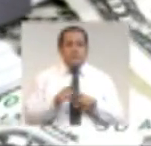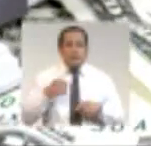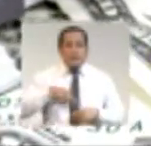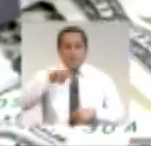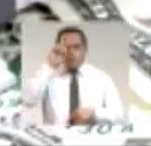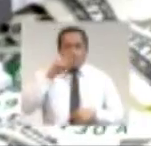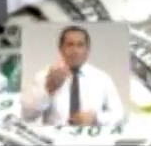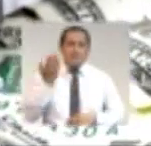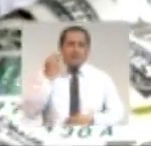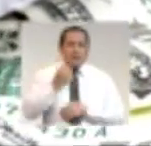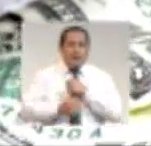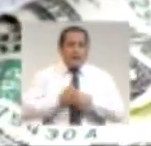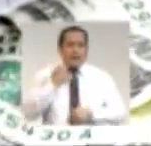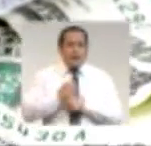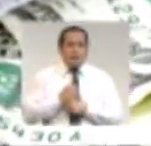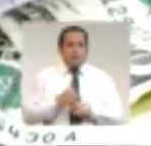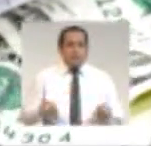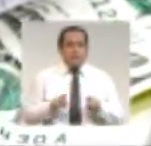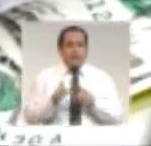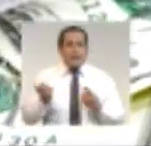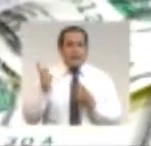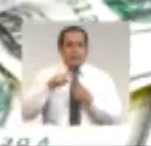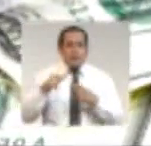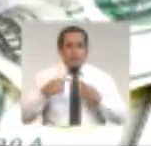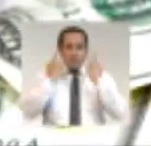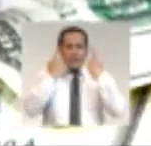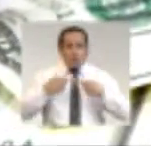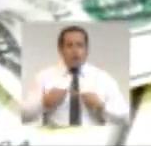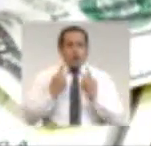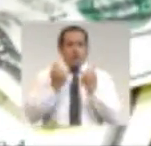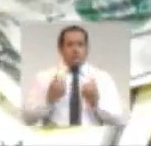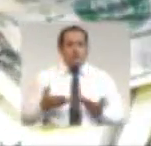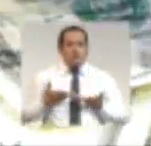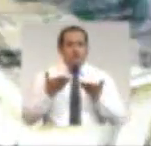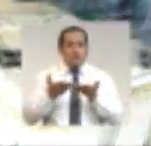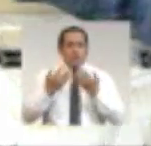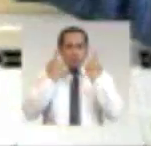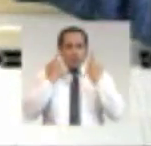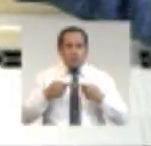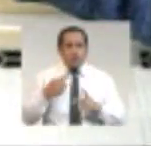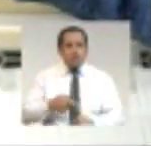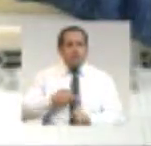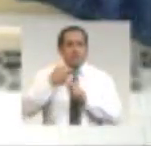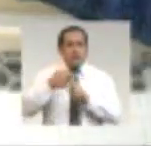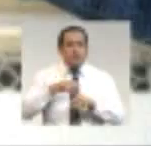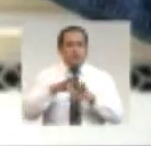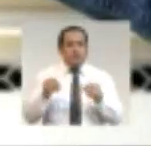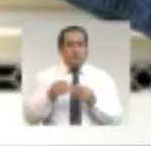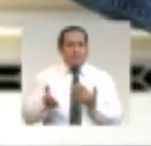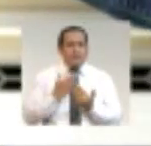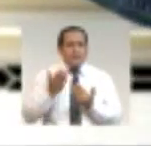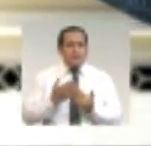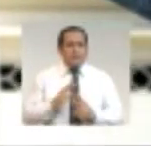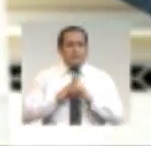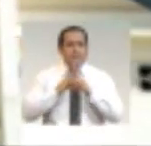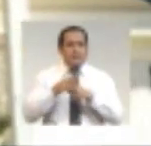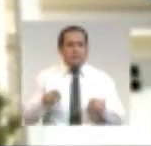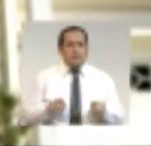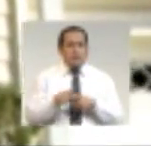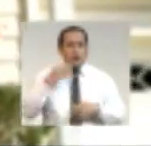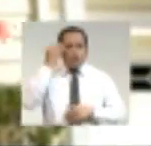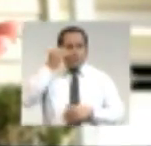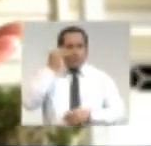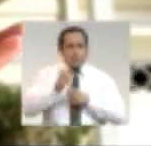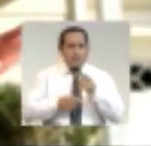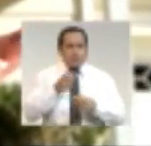En nuestro país, desde hace algunos años, la estabilidad económica generó un marco que, sumado a facilidades de crédito, hizo